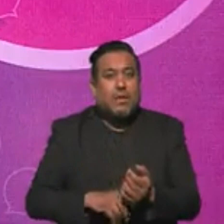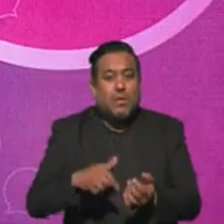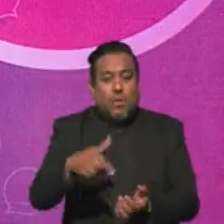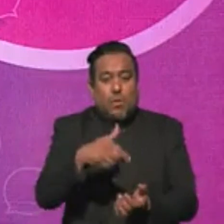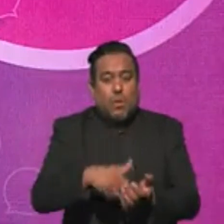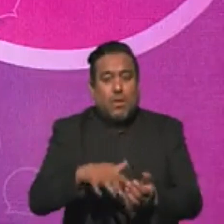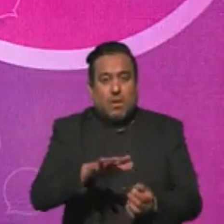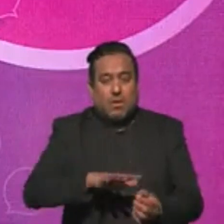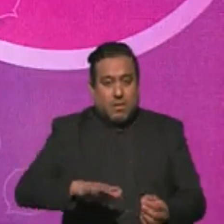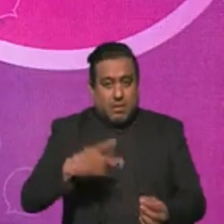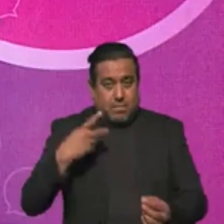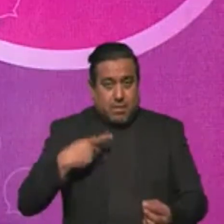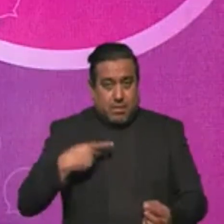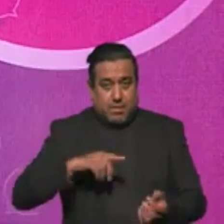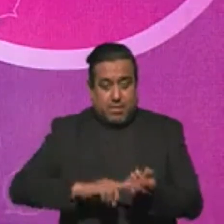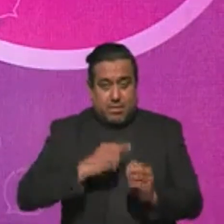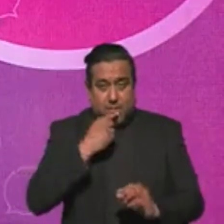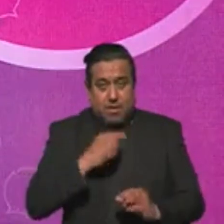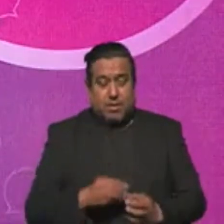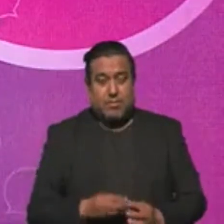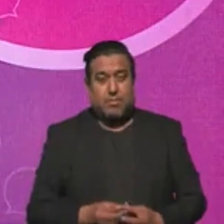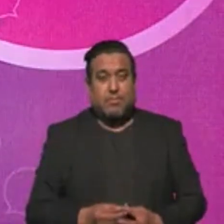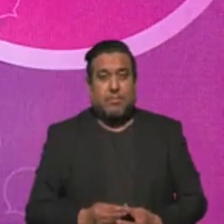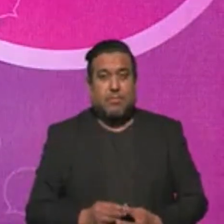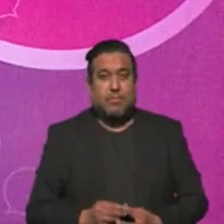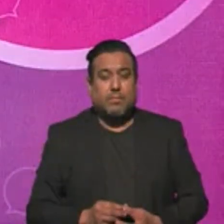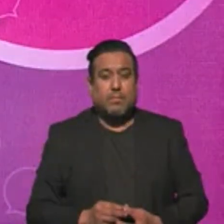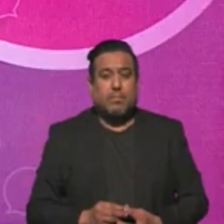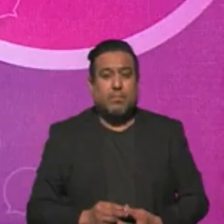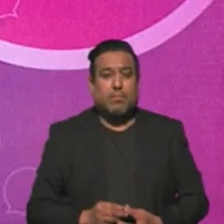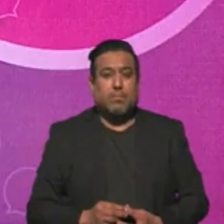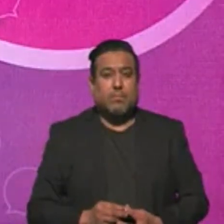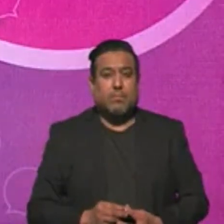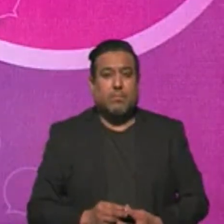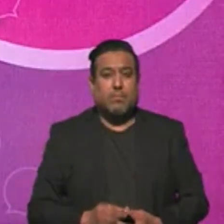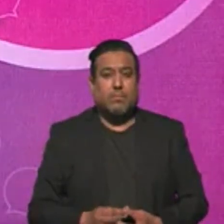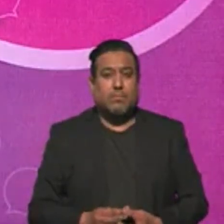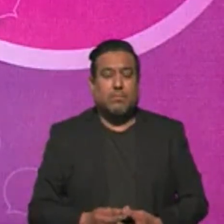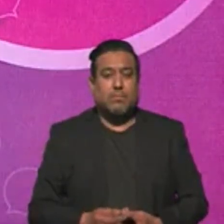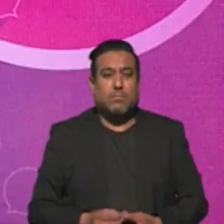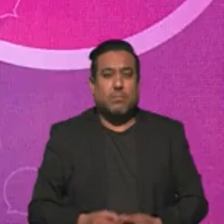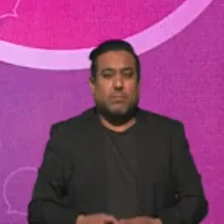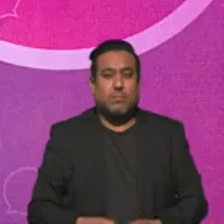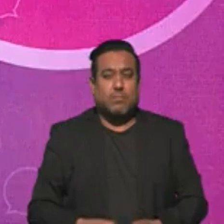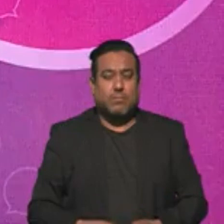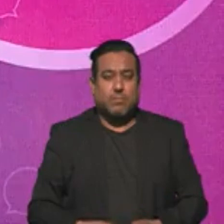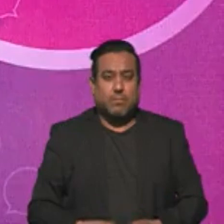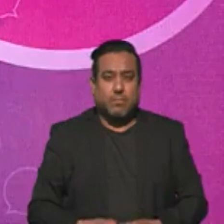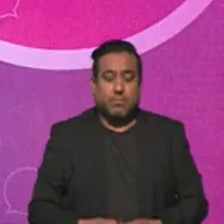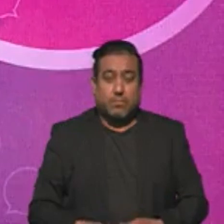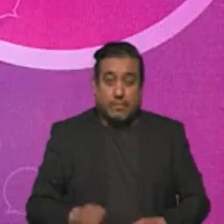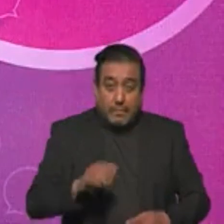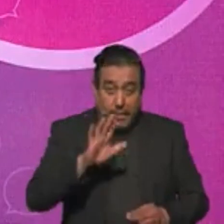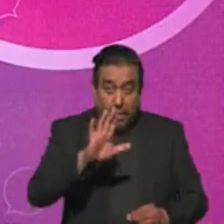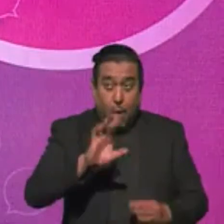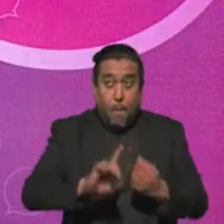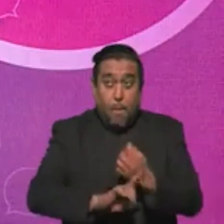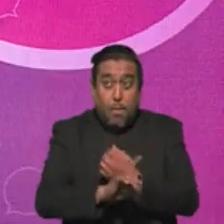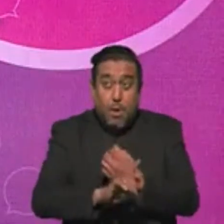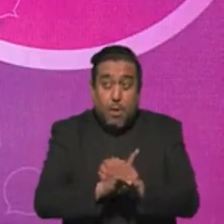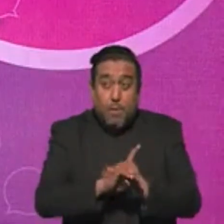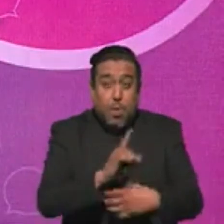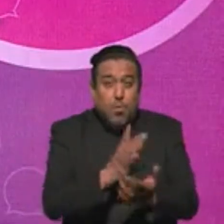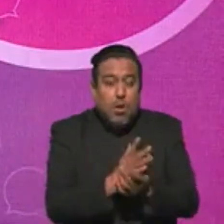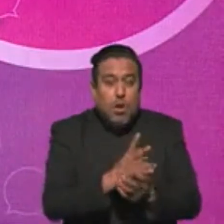urbana de Celaya pero el problema no es solo el aire el problema